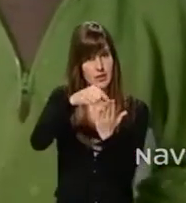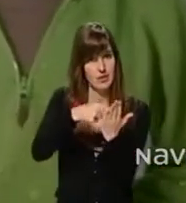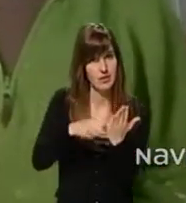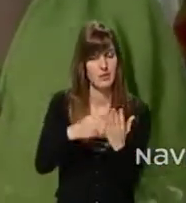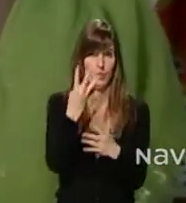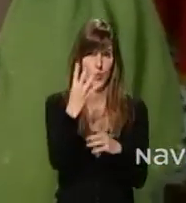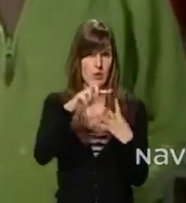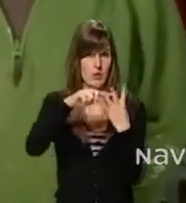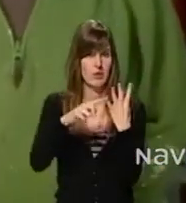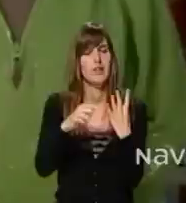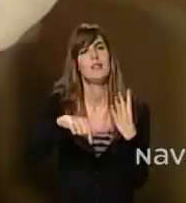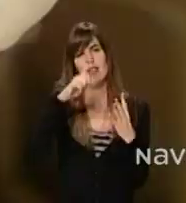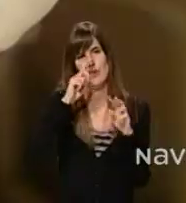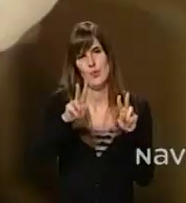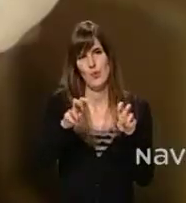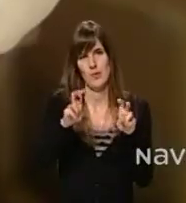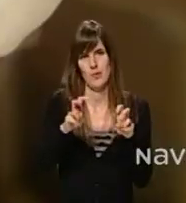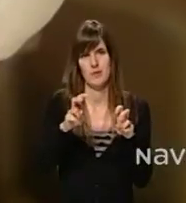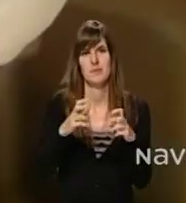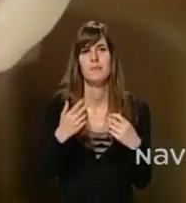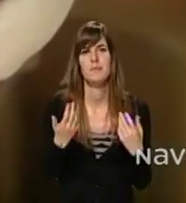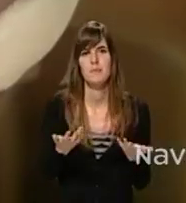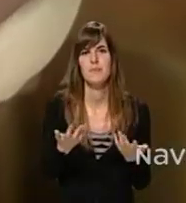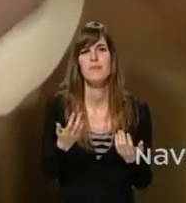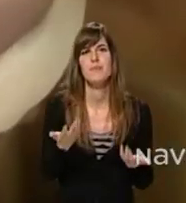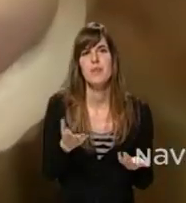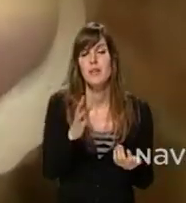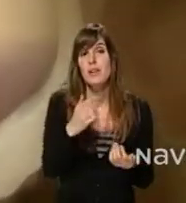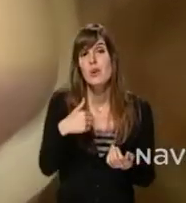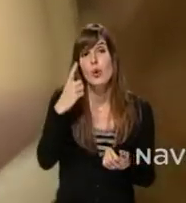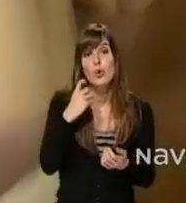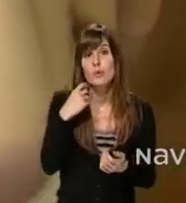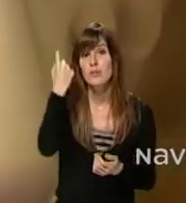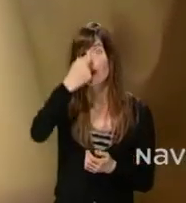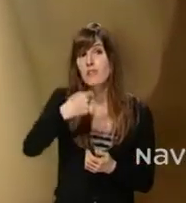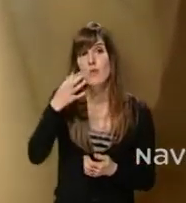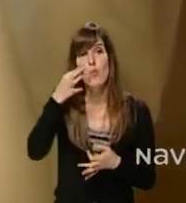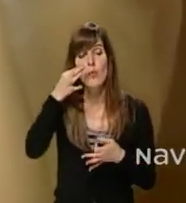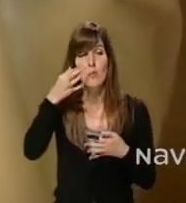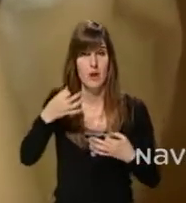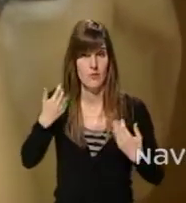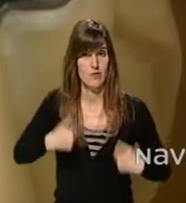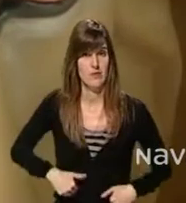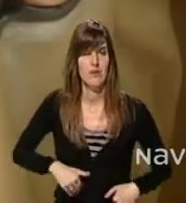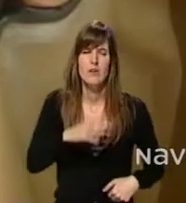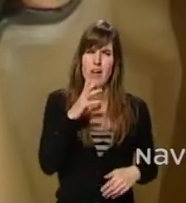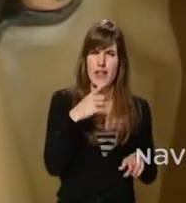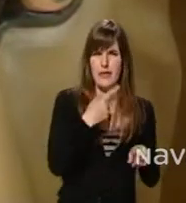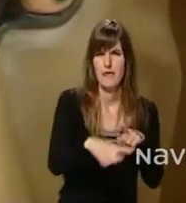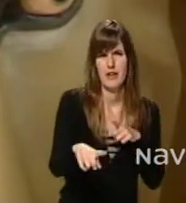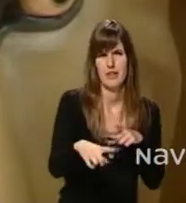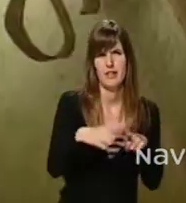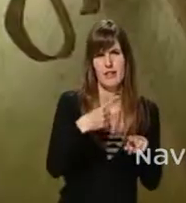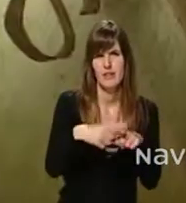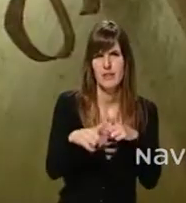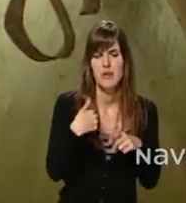es la novedad de este año del Corpus. Estás acostumbrado además a trabajar caras humanas, manos, y esto pues es totalmente distinto. Incluso hay